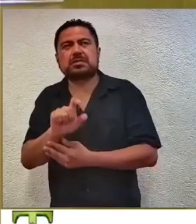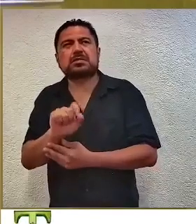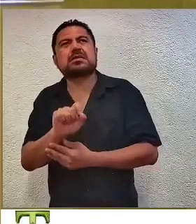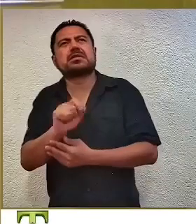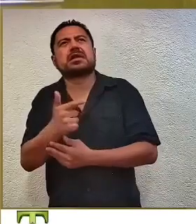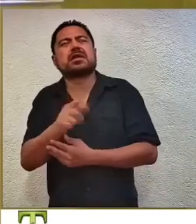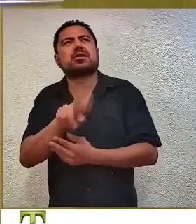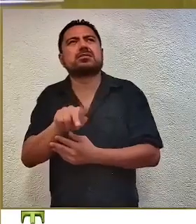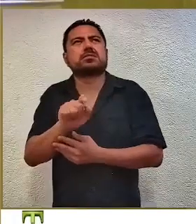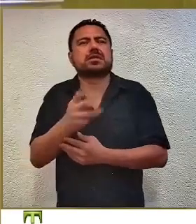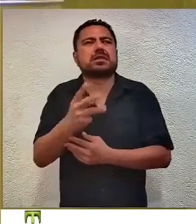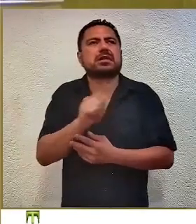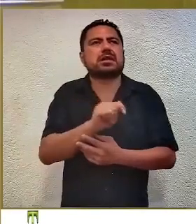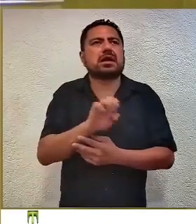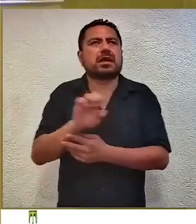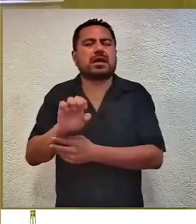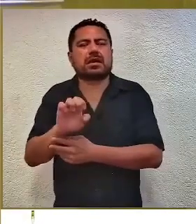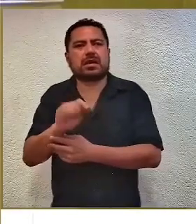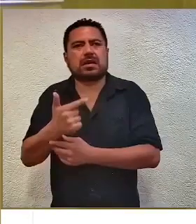TE/GEC/7/2023 y